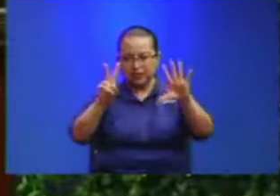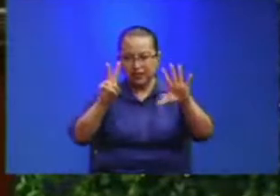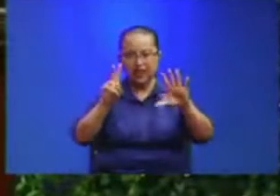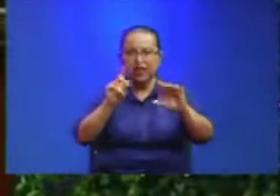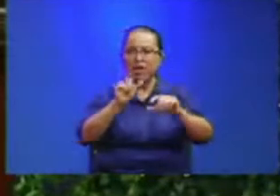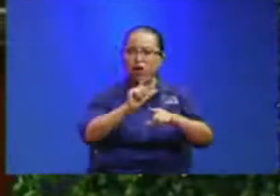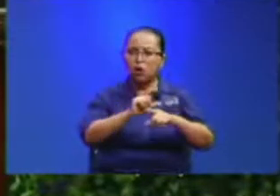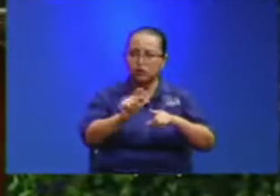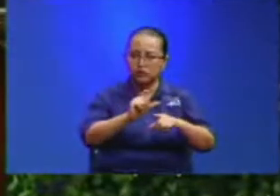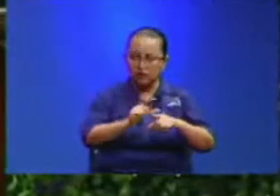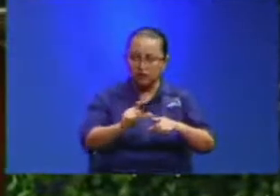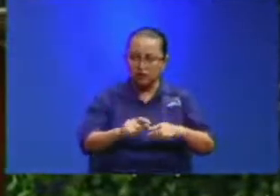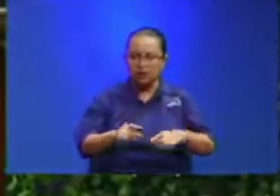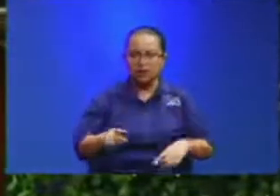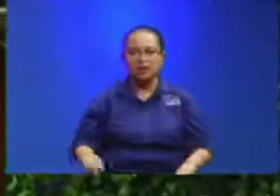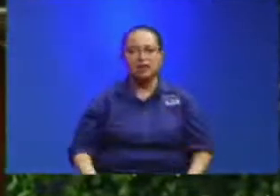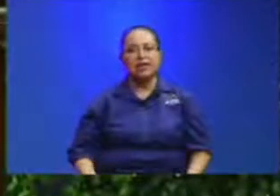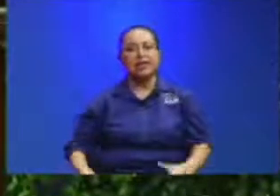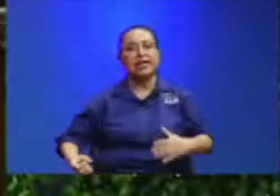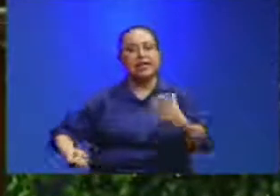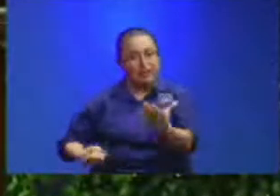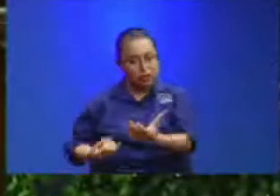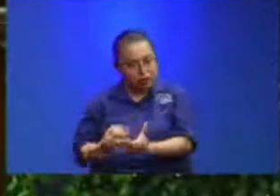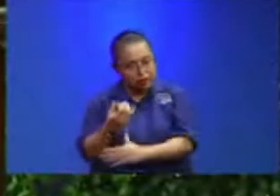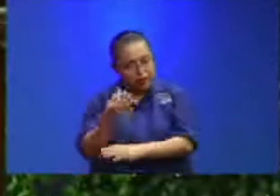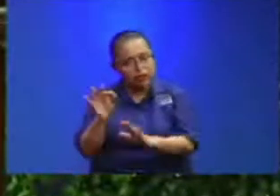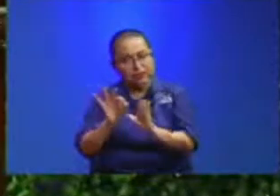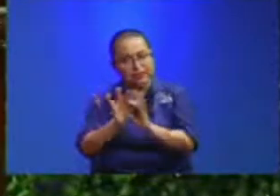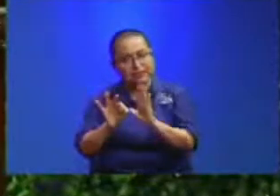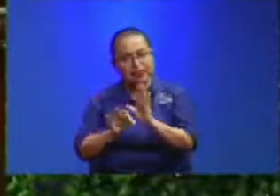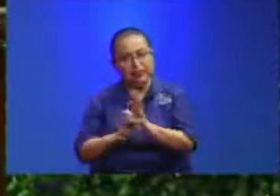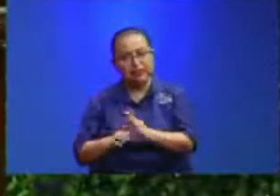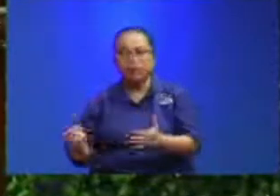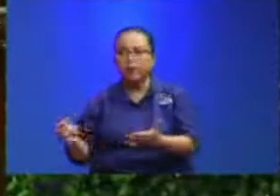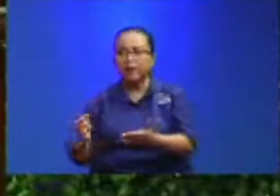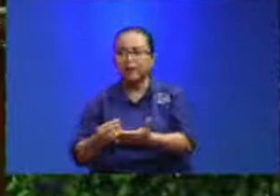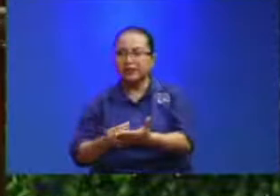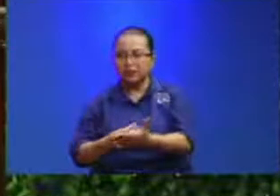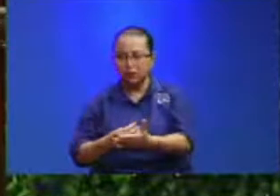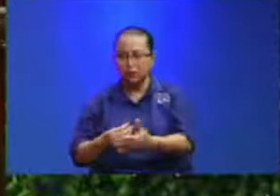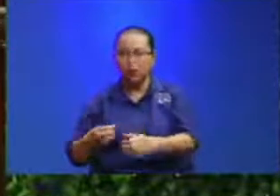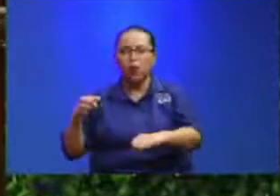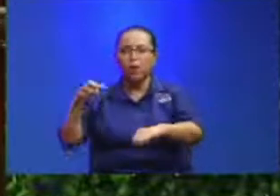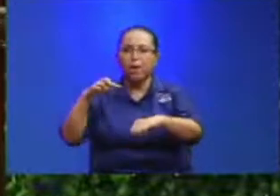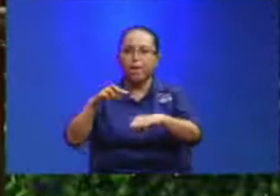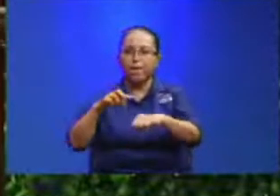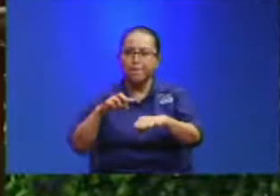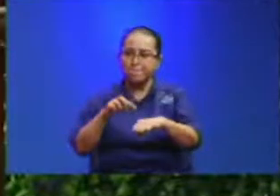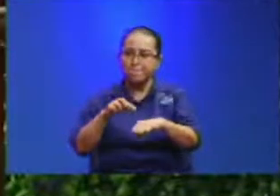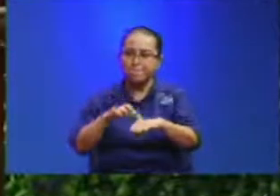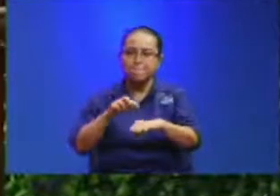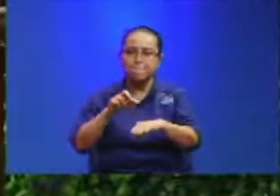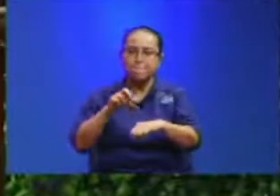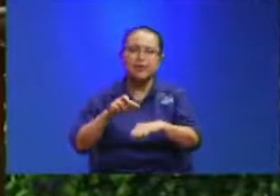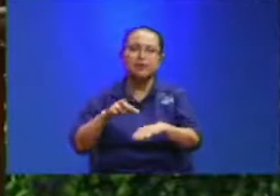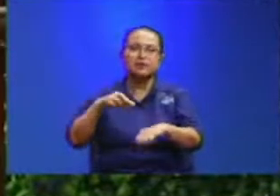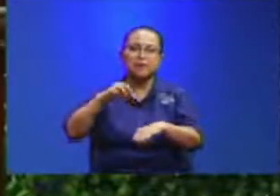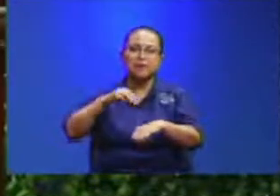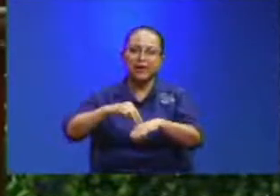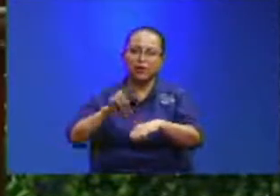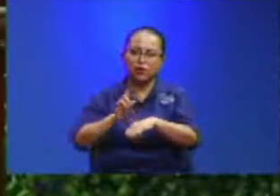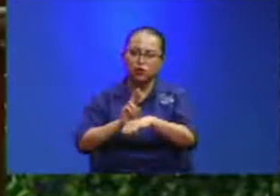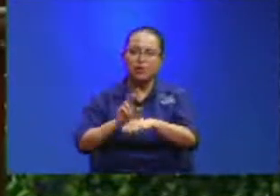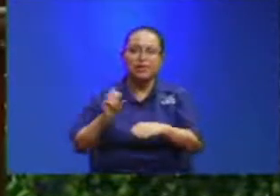cosas cuando viene el nuevo testamento mateo marcos y juan solo mencionan dos cosas